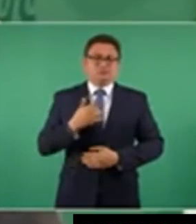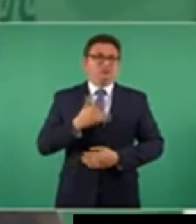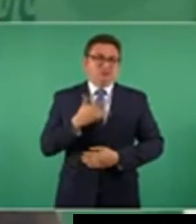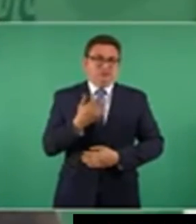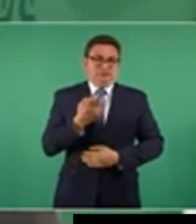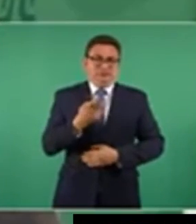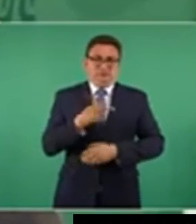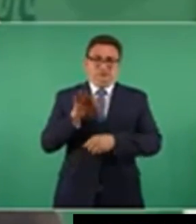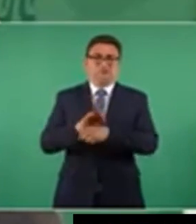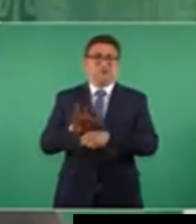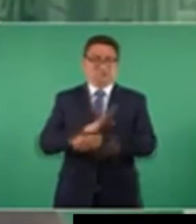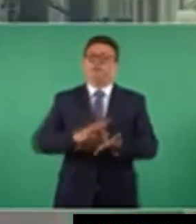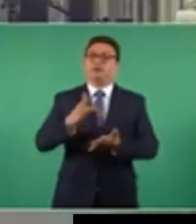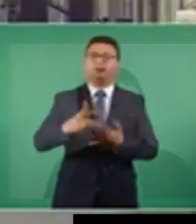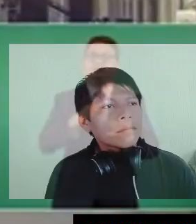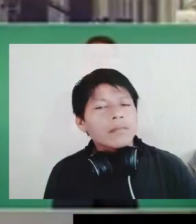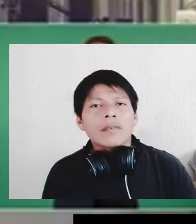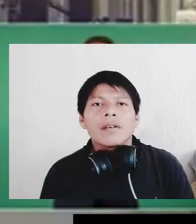favorable, benéfico.